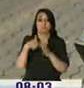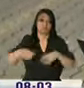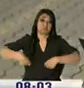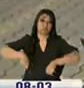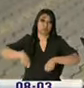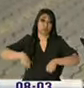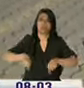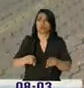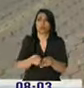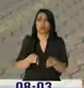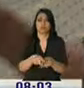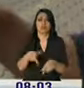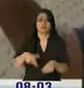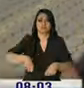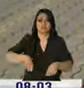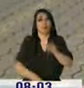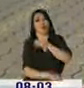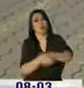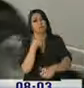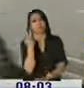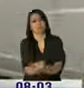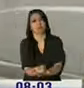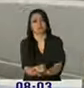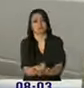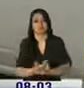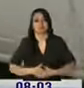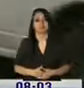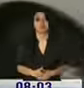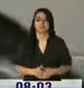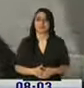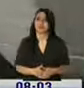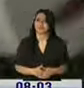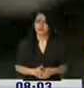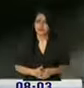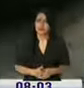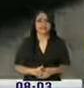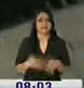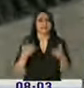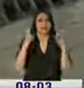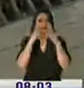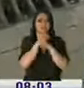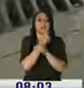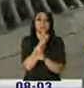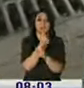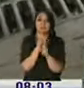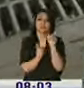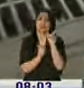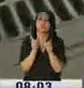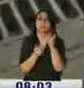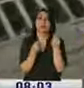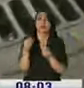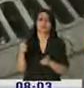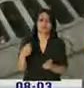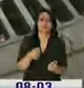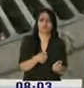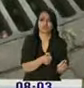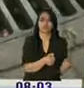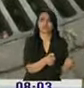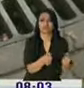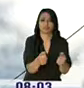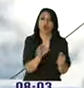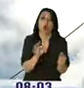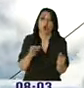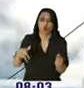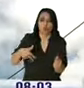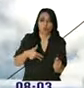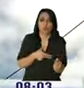y se dio la vuelta con todo moto. Esta situación obliga a conductores y peatones a esquivar el hueco que se ha formado. A